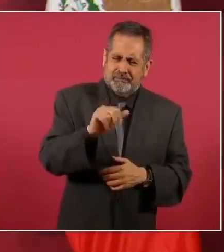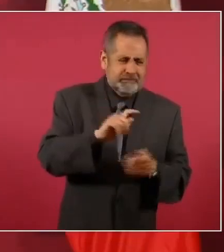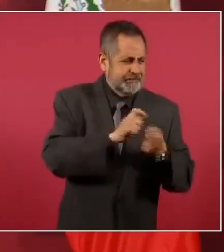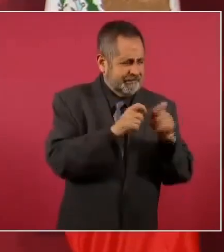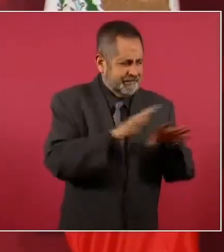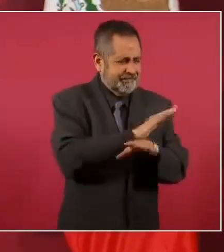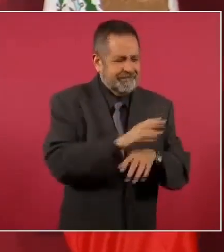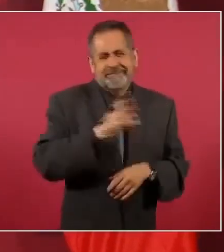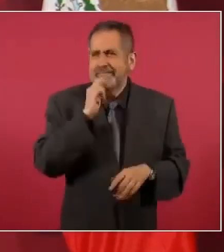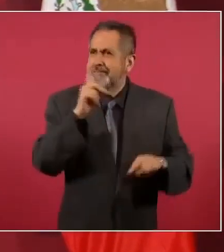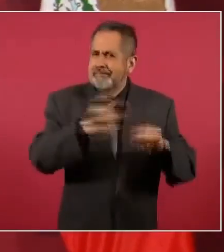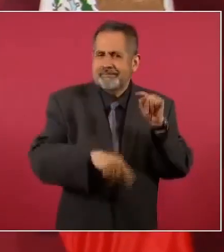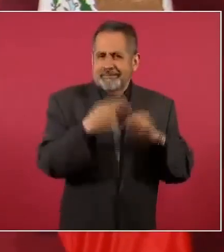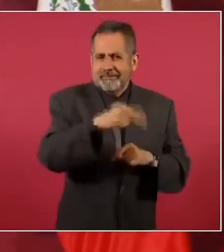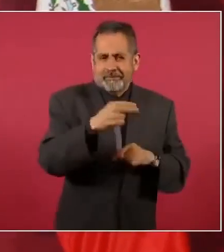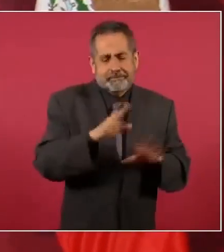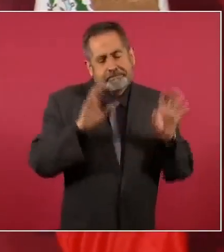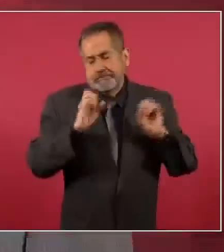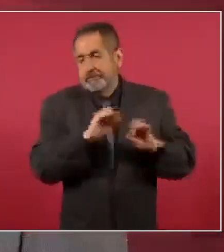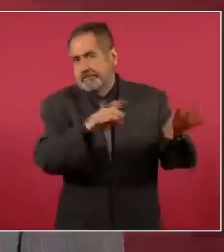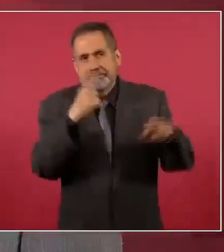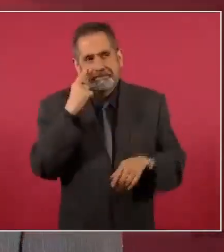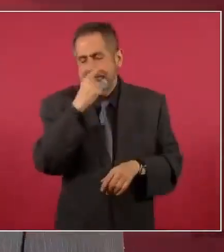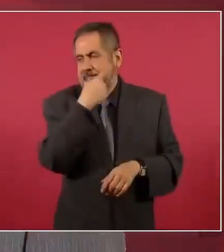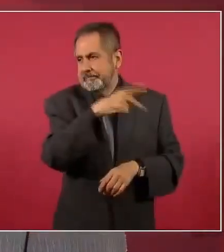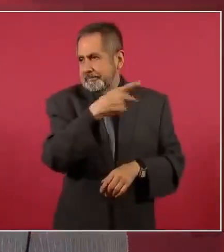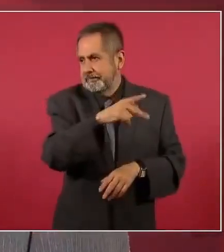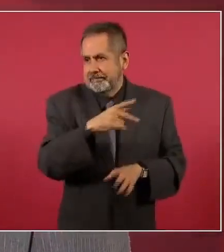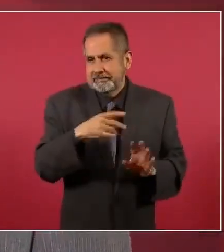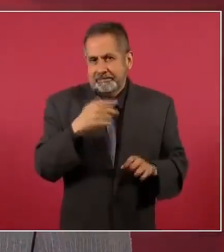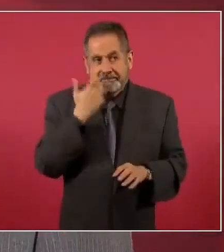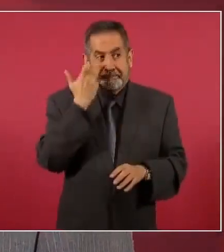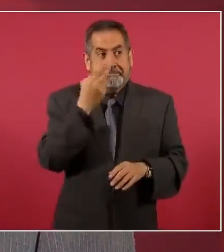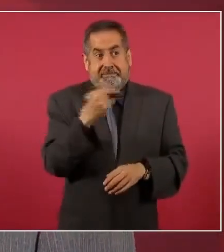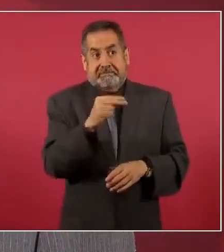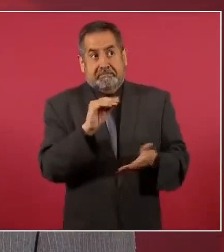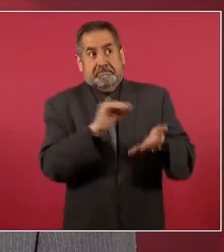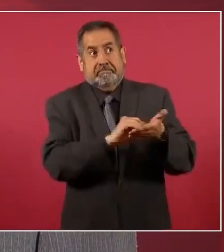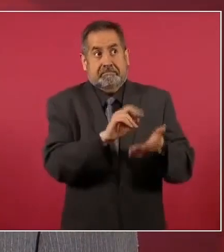Bueno. Son libres. Pero digo,